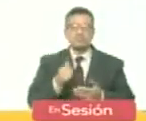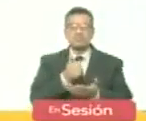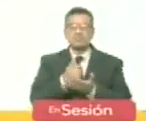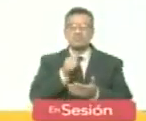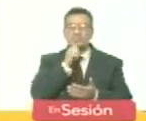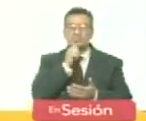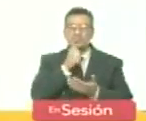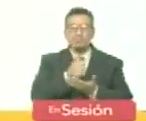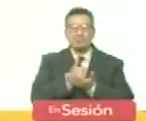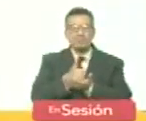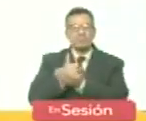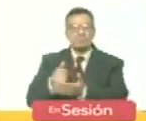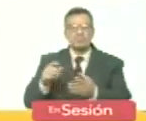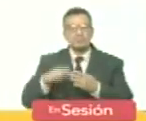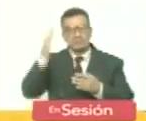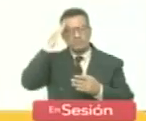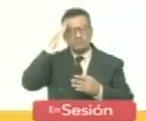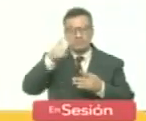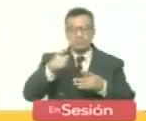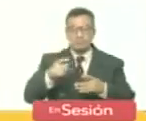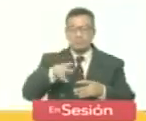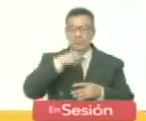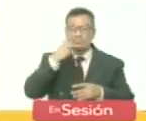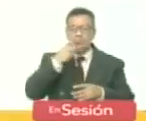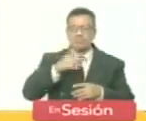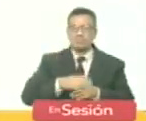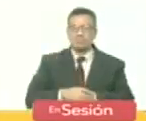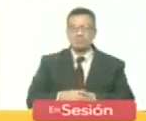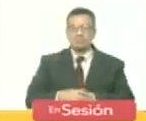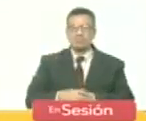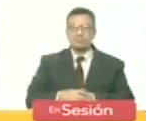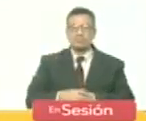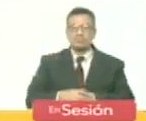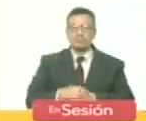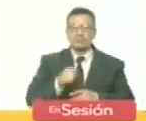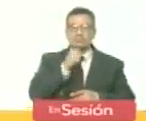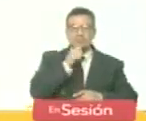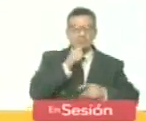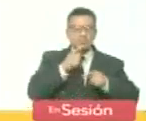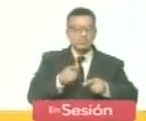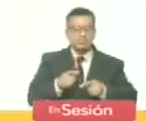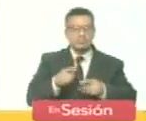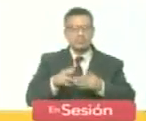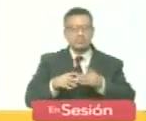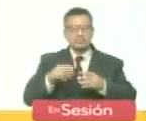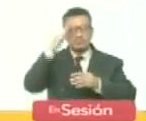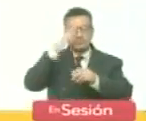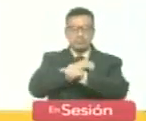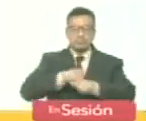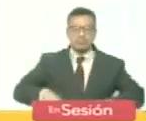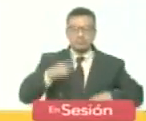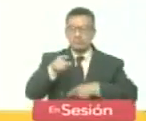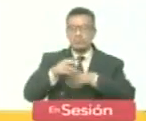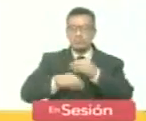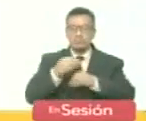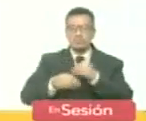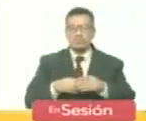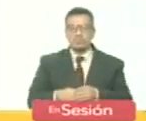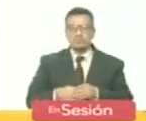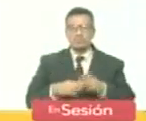beneficia? ¿Quién saca rédito político? ¿Quién intentó sacar rédito militar de eso?